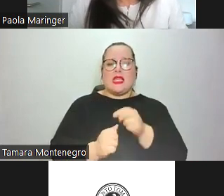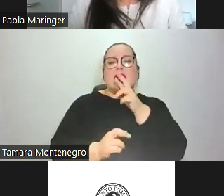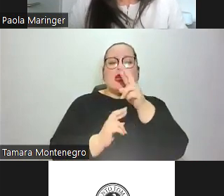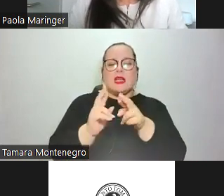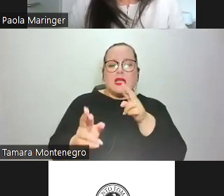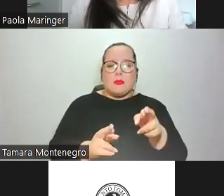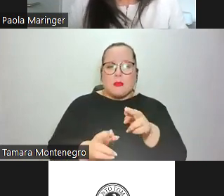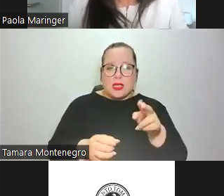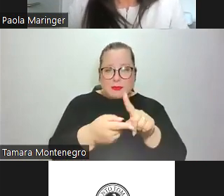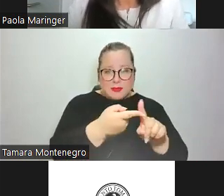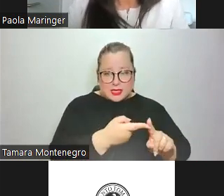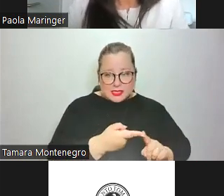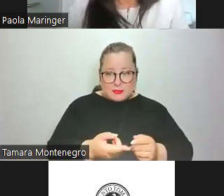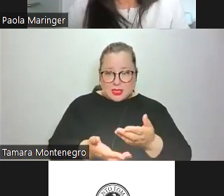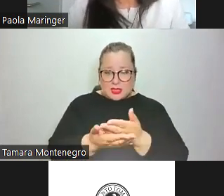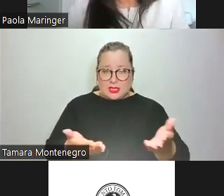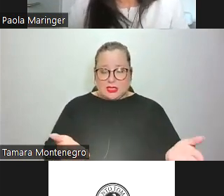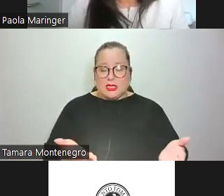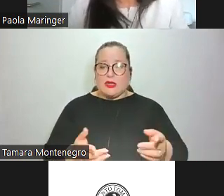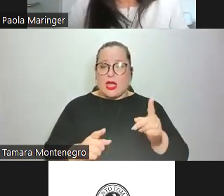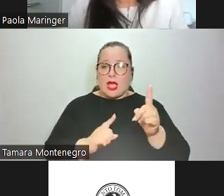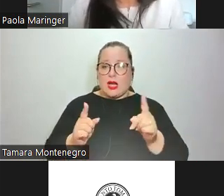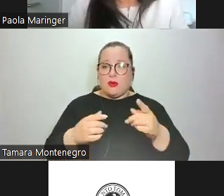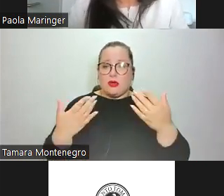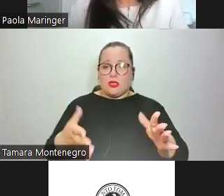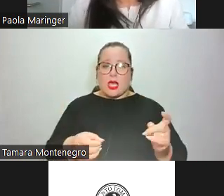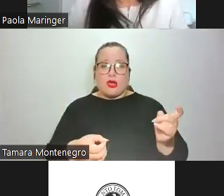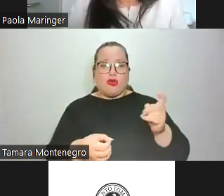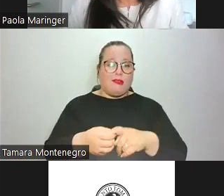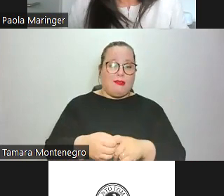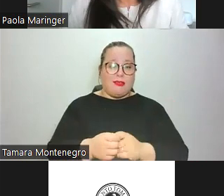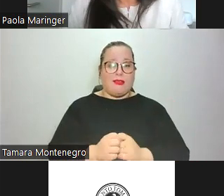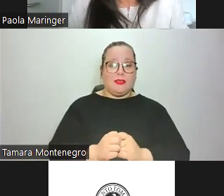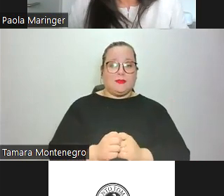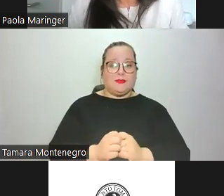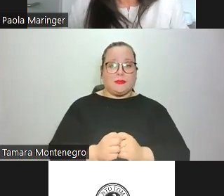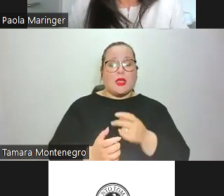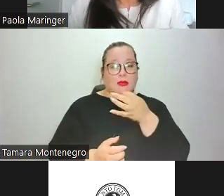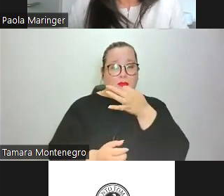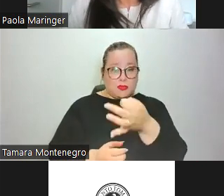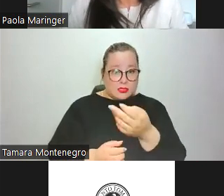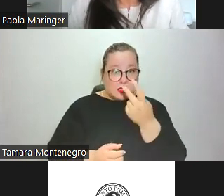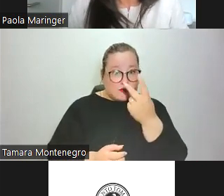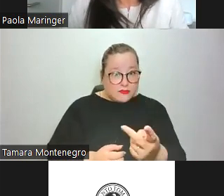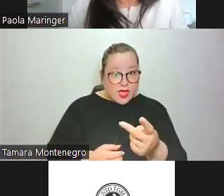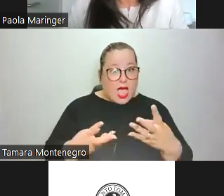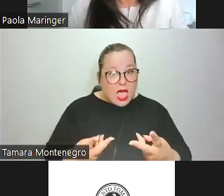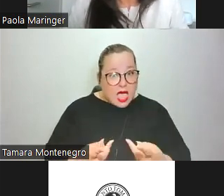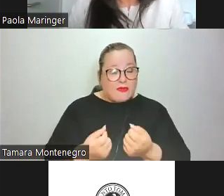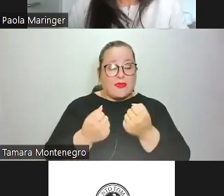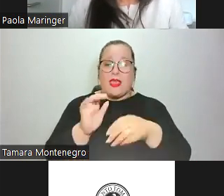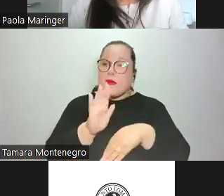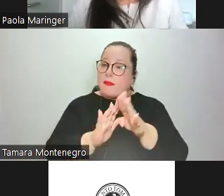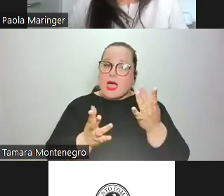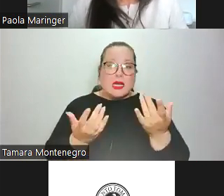de los participantes, que quizás ahí tú ya estuviste conectado, aparecen estas habilidades más requeridas